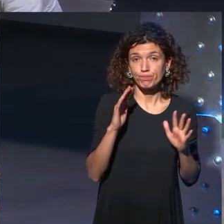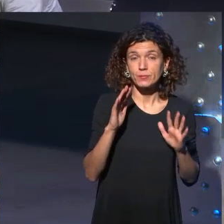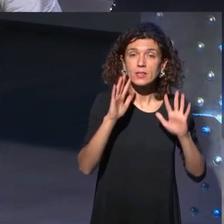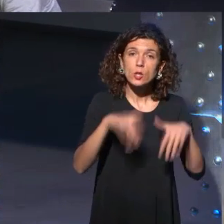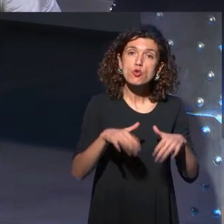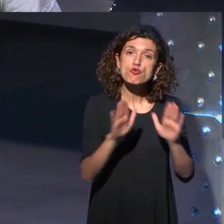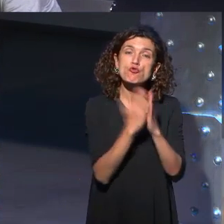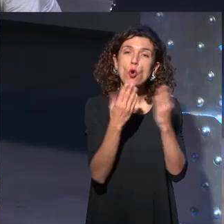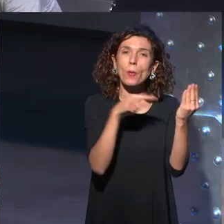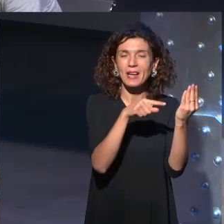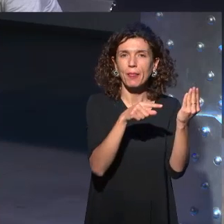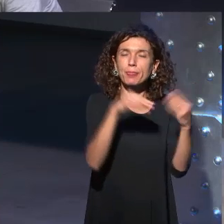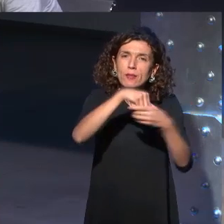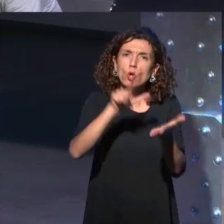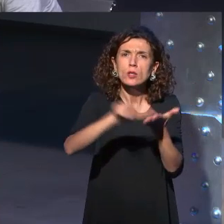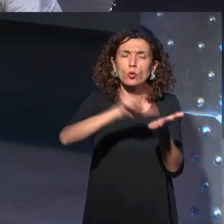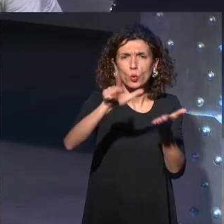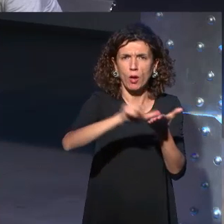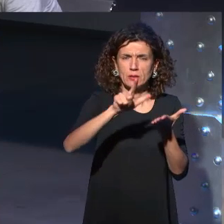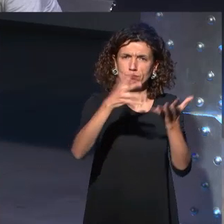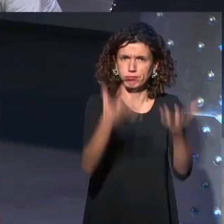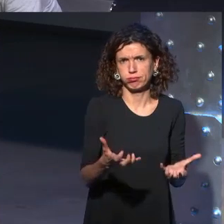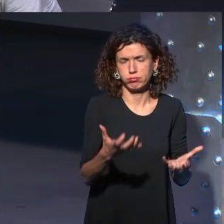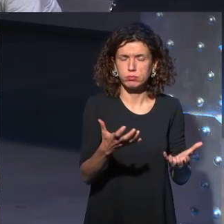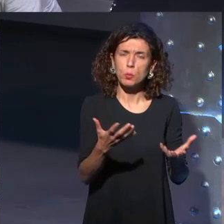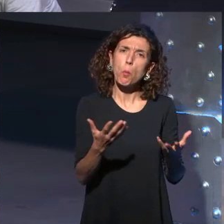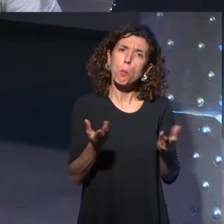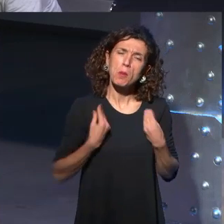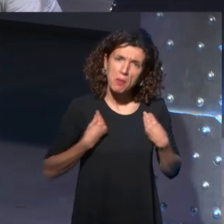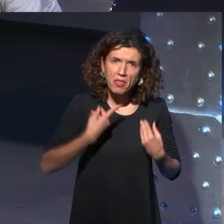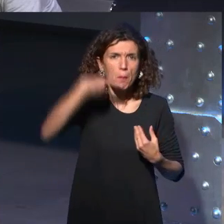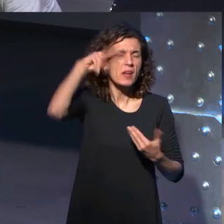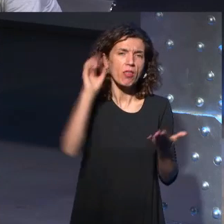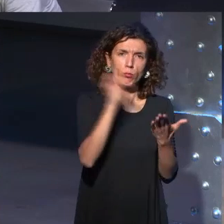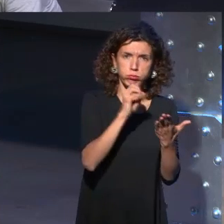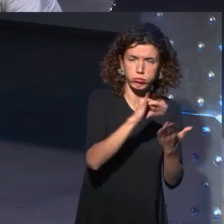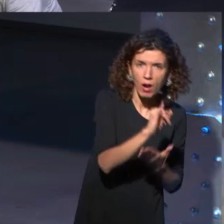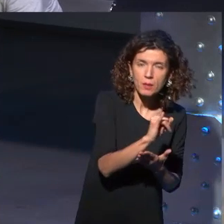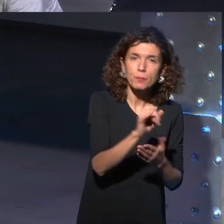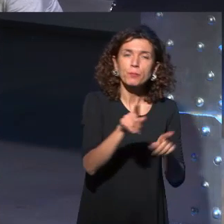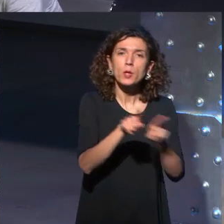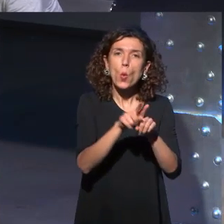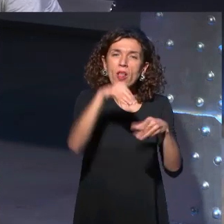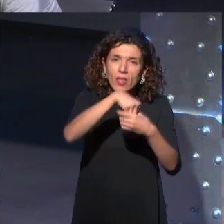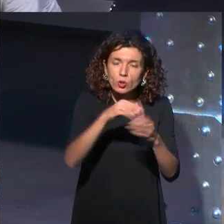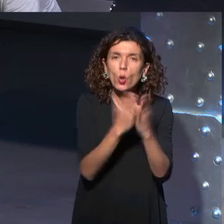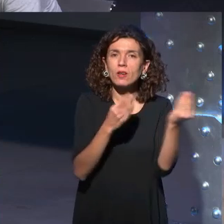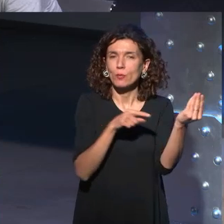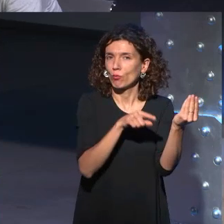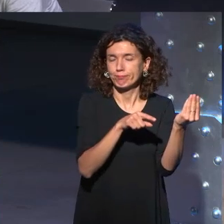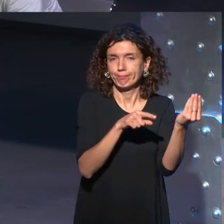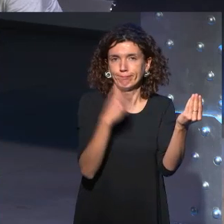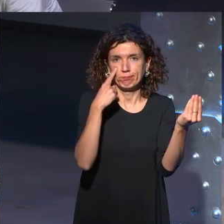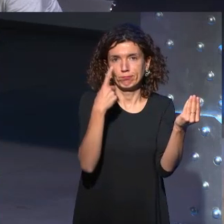la novela tiene mucha literatura. O sea, puede ser muy vivencial y puede estar, pero el peso